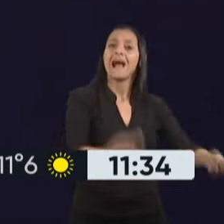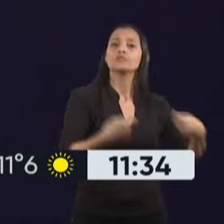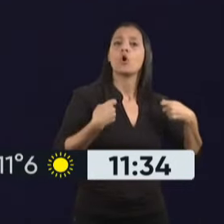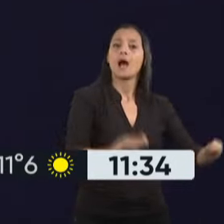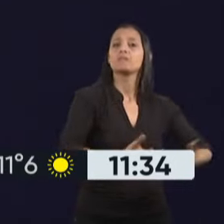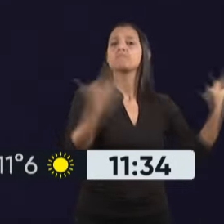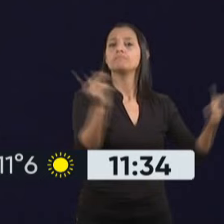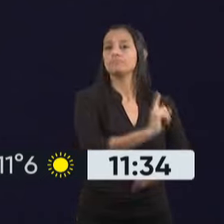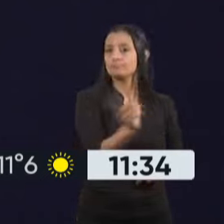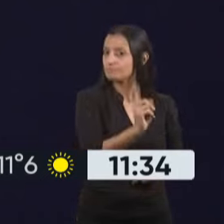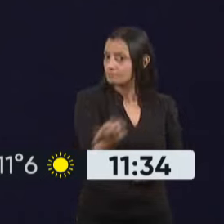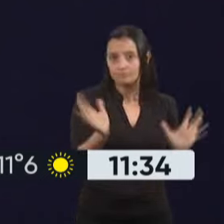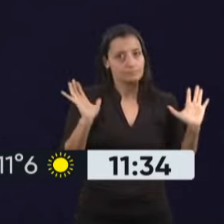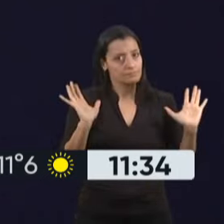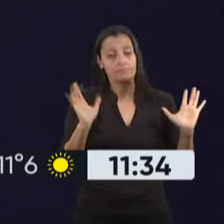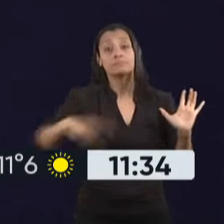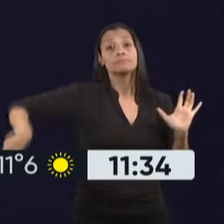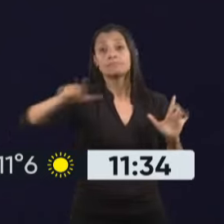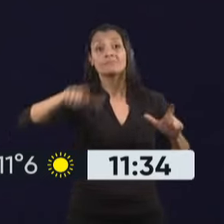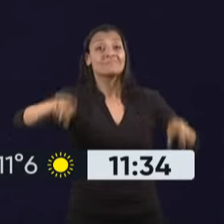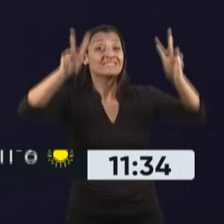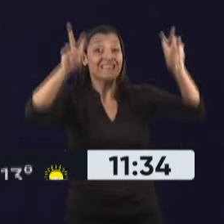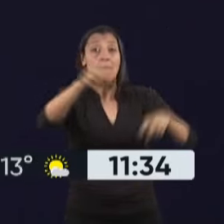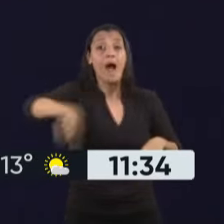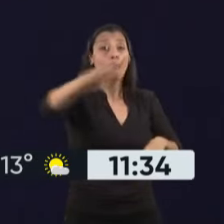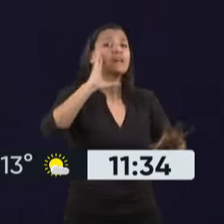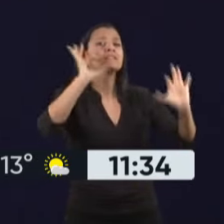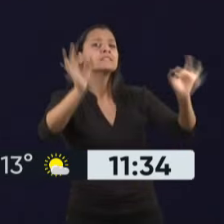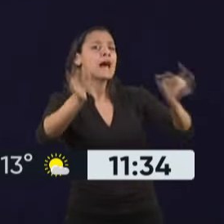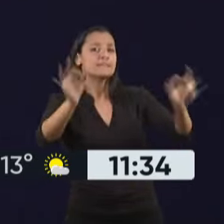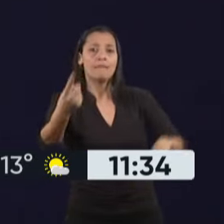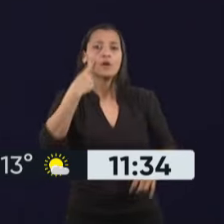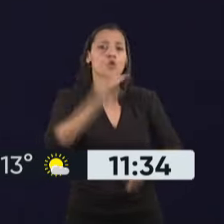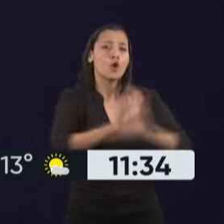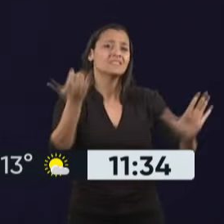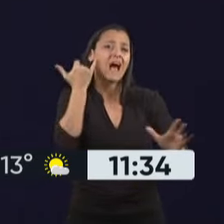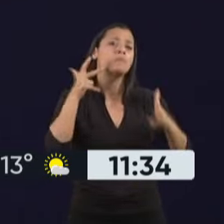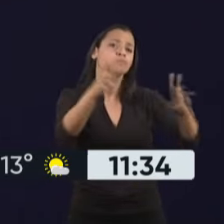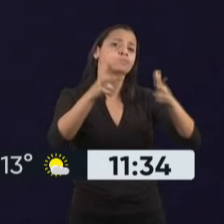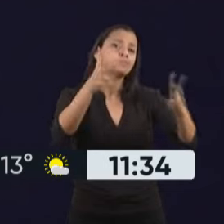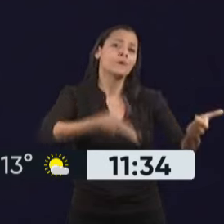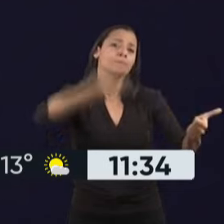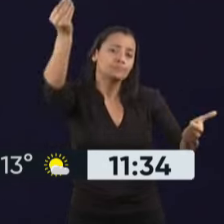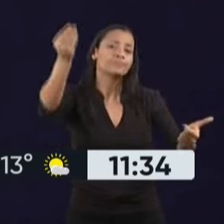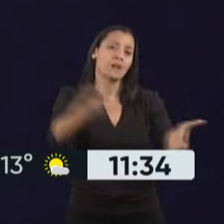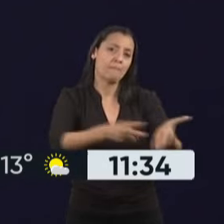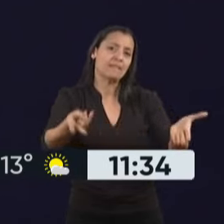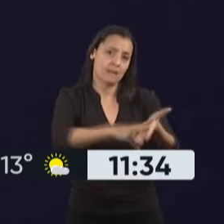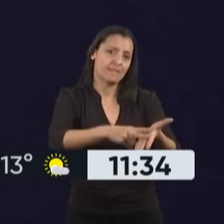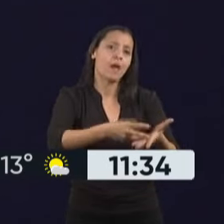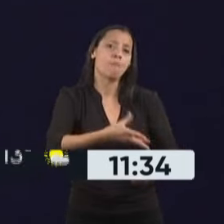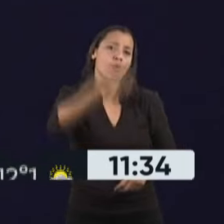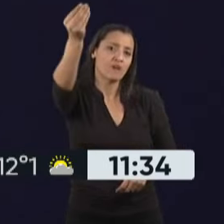superfluos con el dinero de los contribuyentes, tema que ustedes ya conocen y que lo he repetido en reiteradas